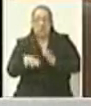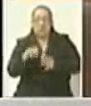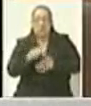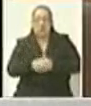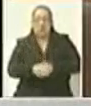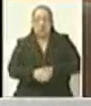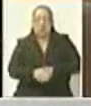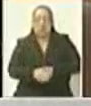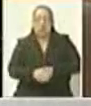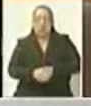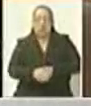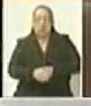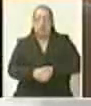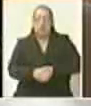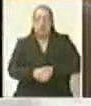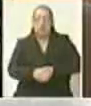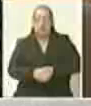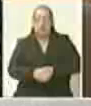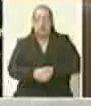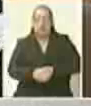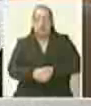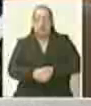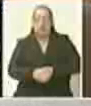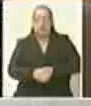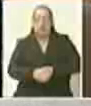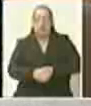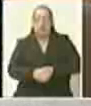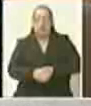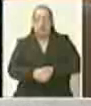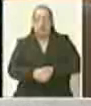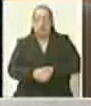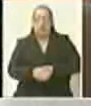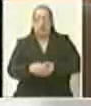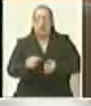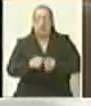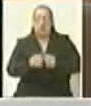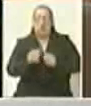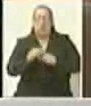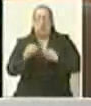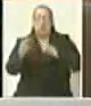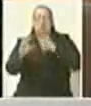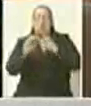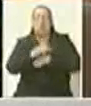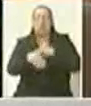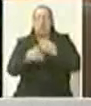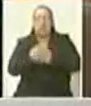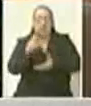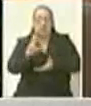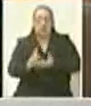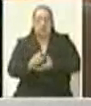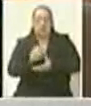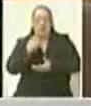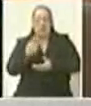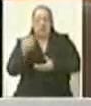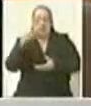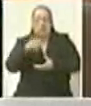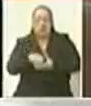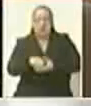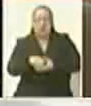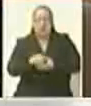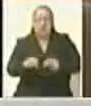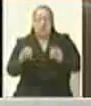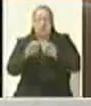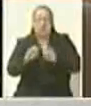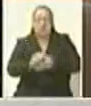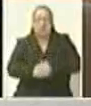Y más aún cuando ahora en Lima los principales medios de comunicación, todo Lima está involucrado